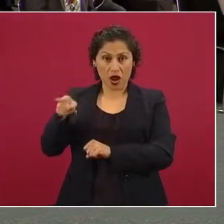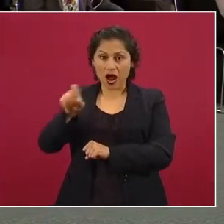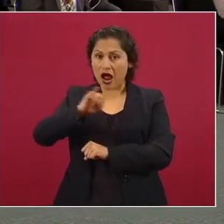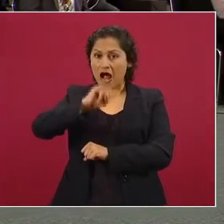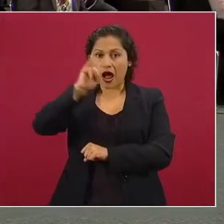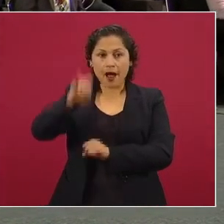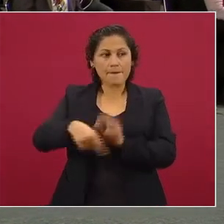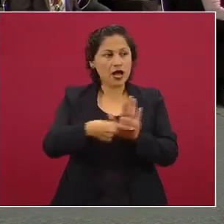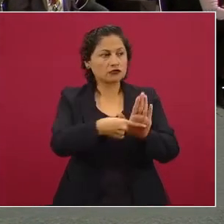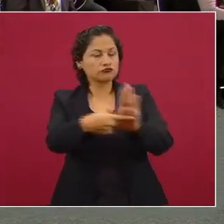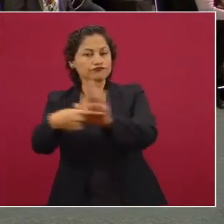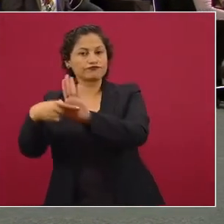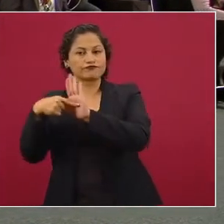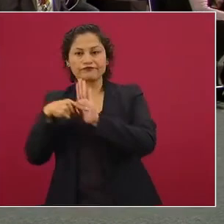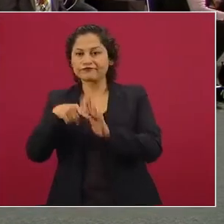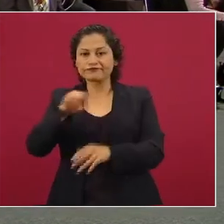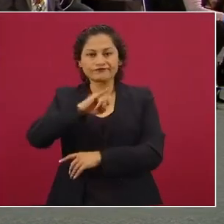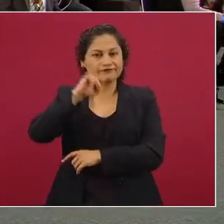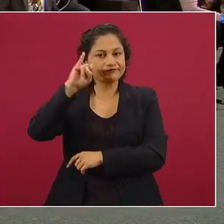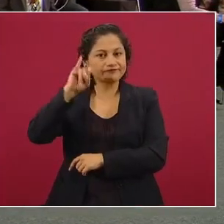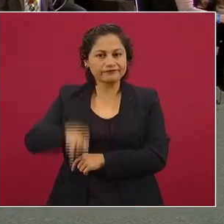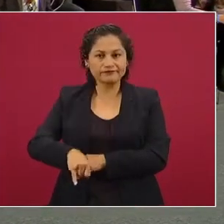nunca.